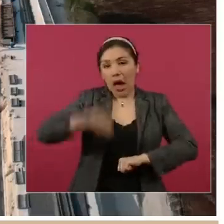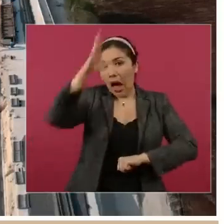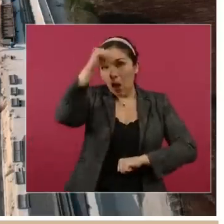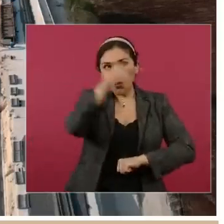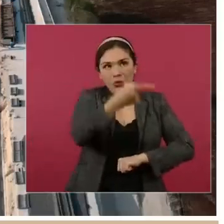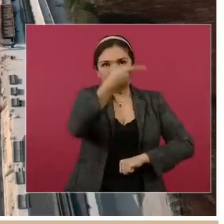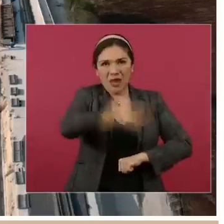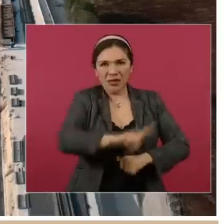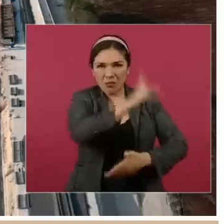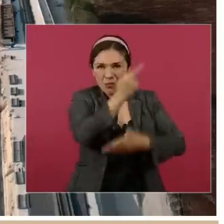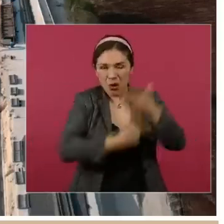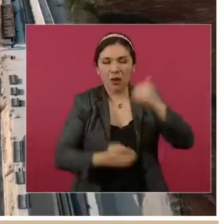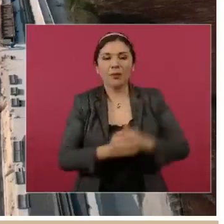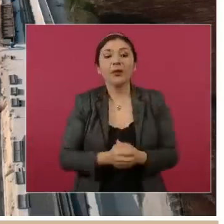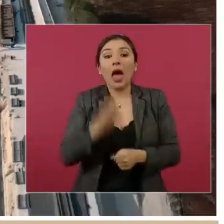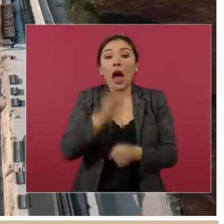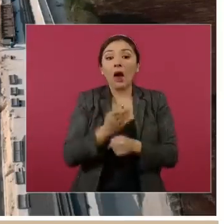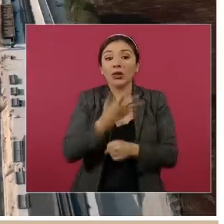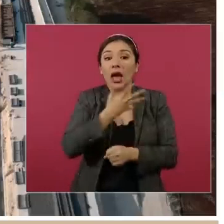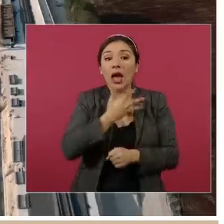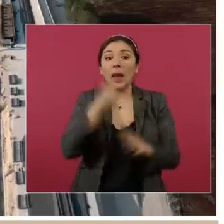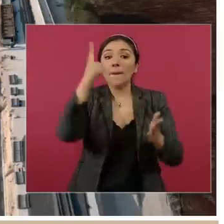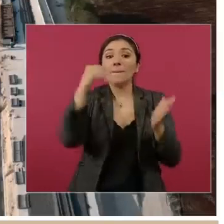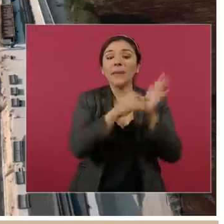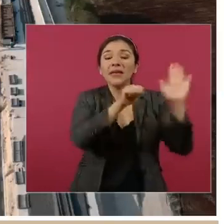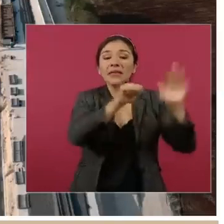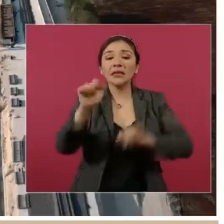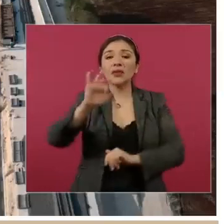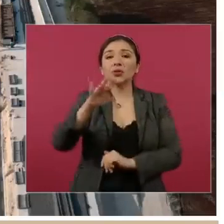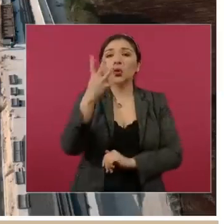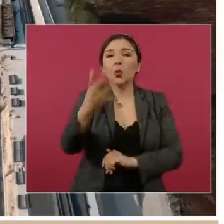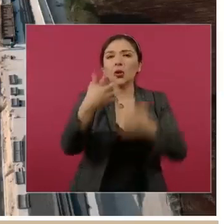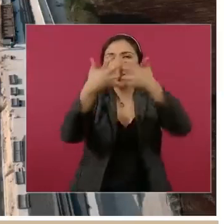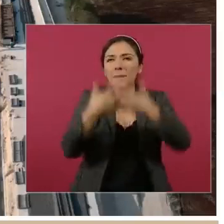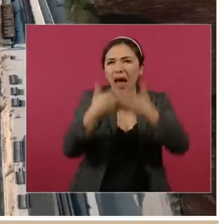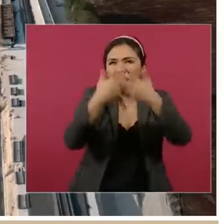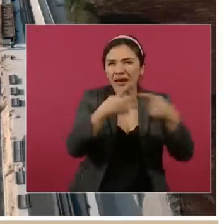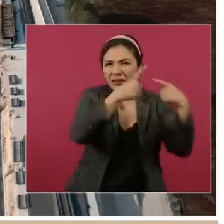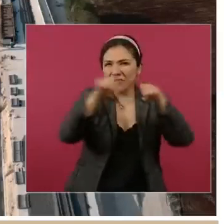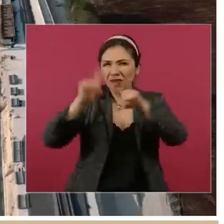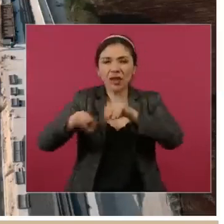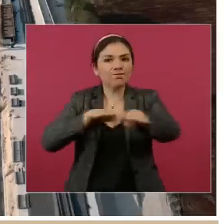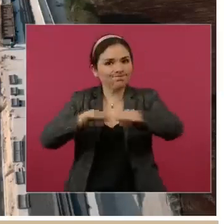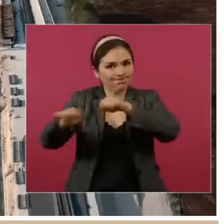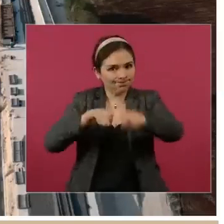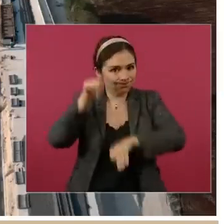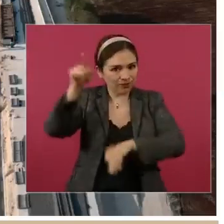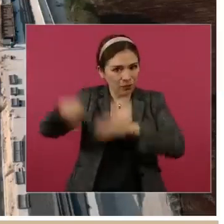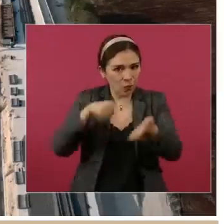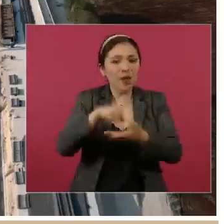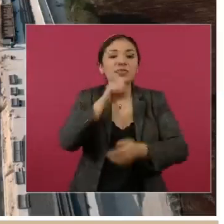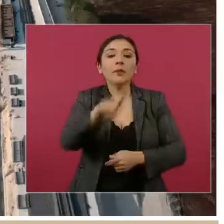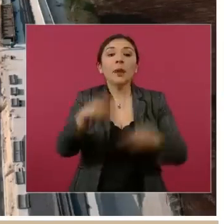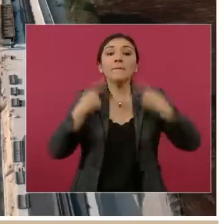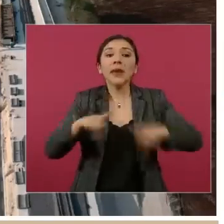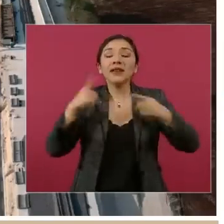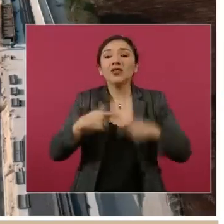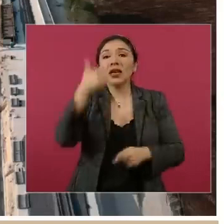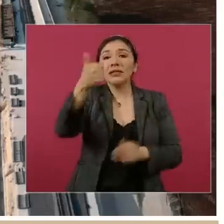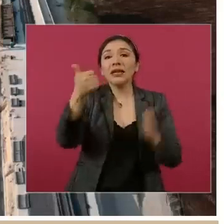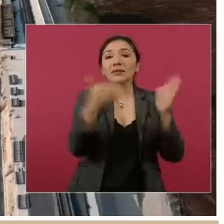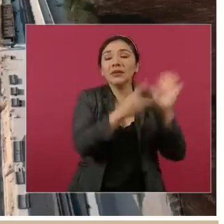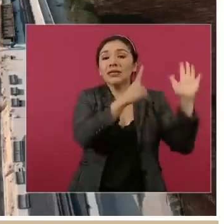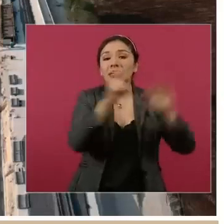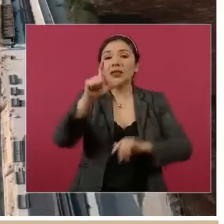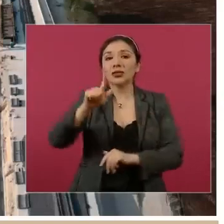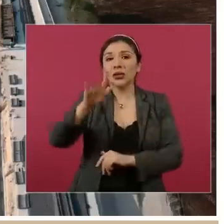Están trabajando en este momento 1,654 máquinas y 6,179 trabajadores. La